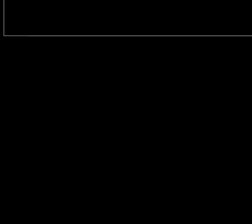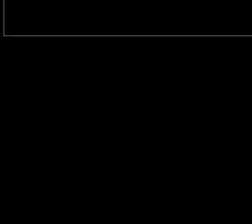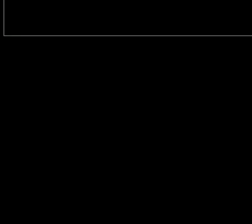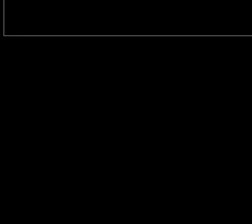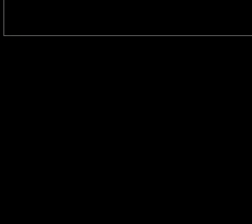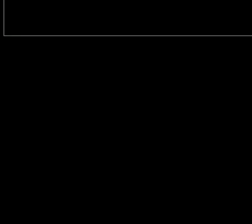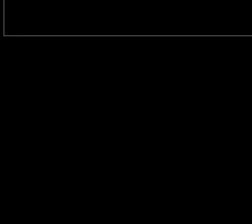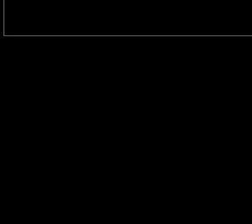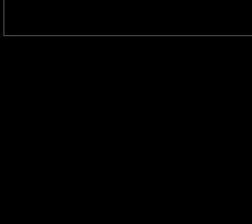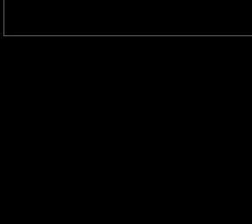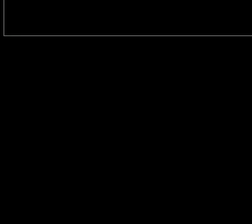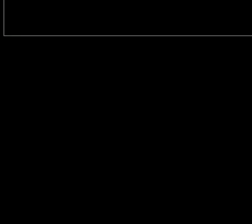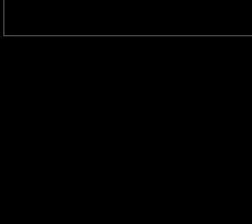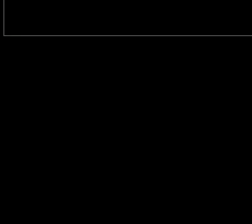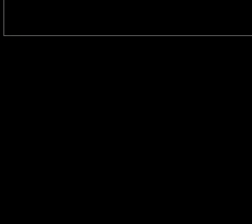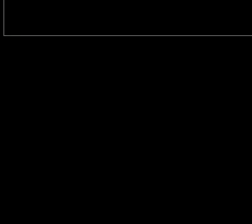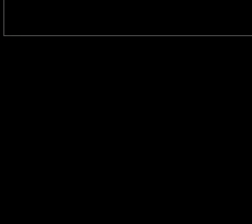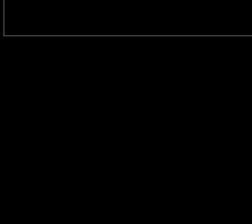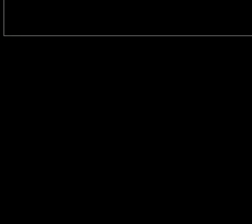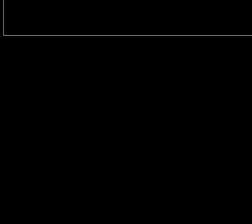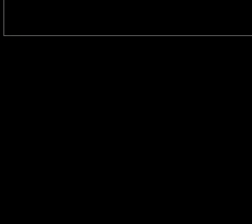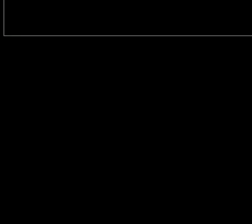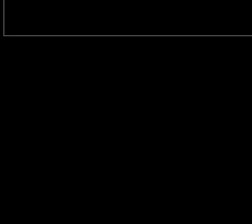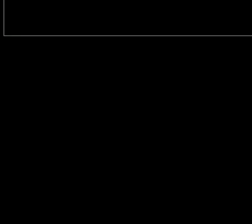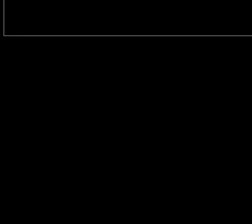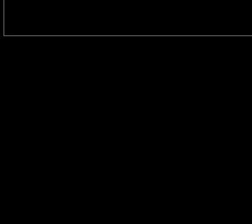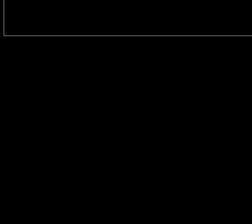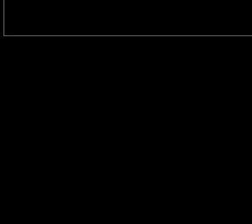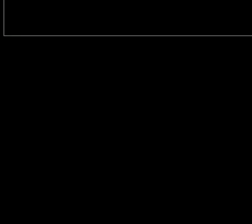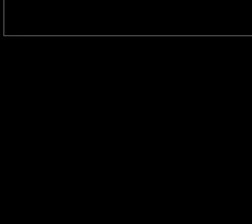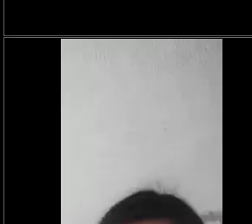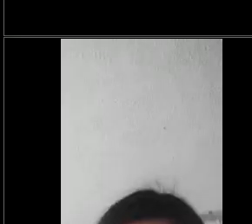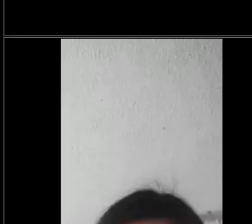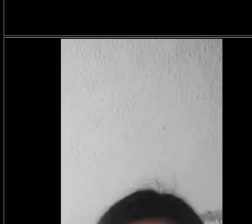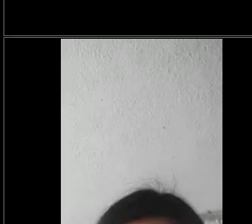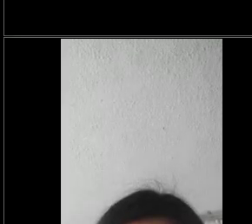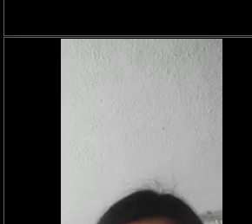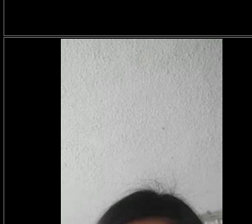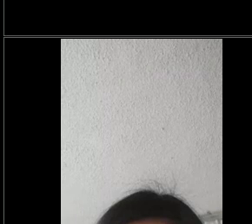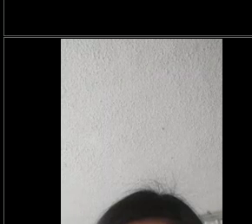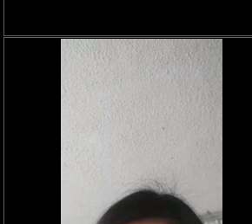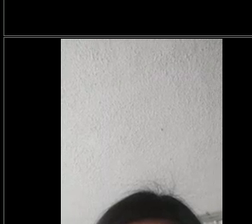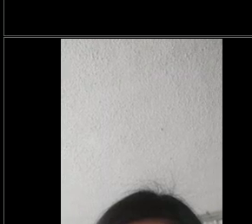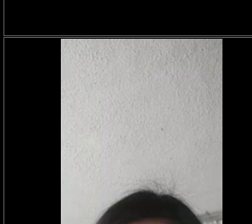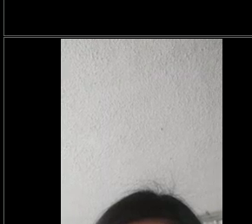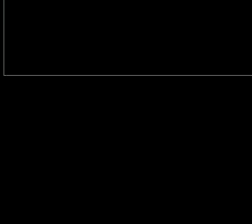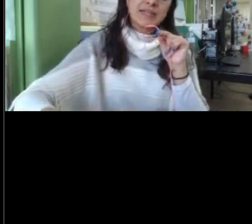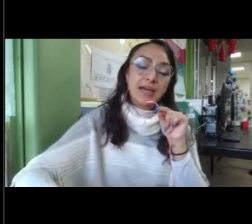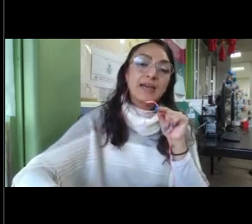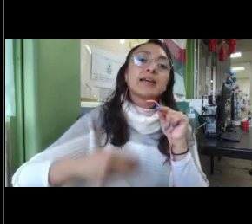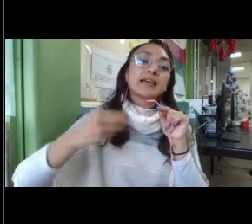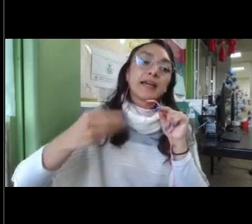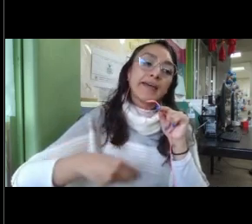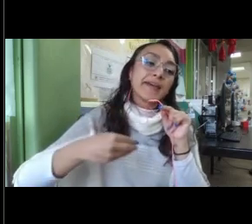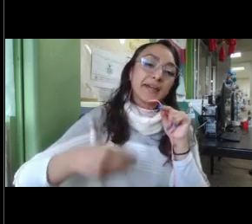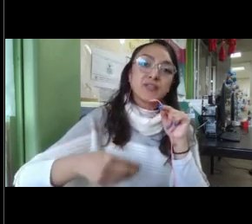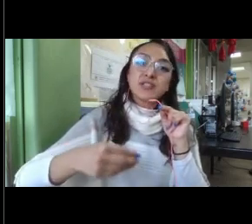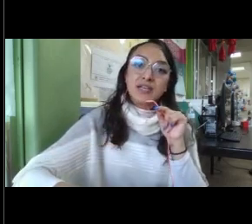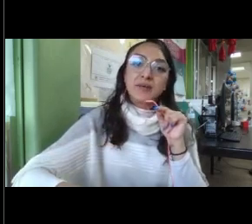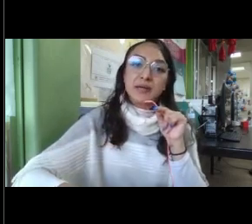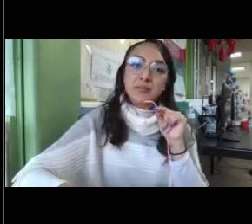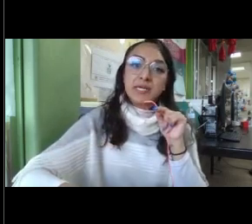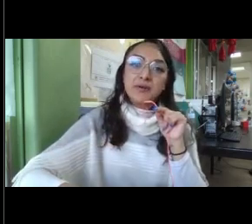que atendieran a las personas sordas. Esto fue en el 67 y a partir de ese día,